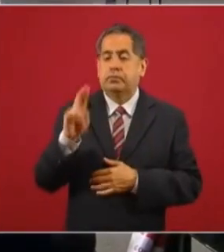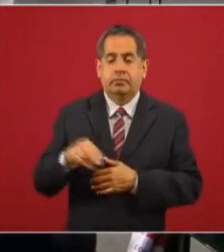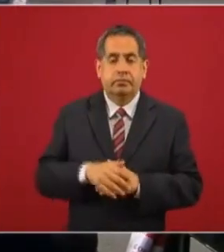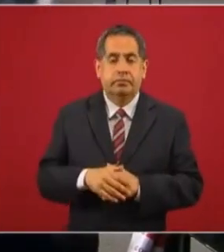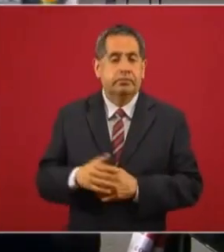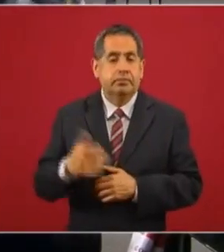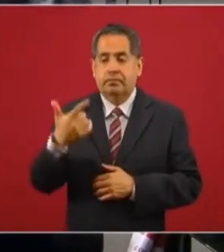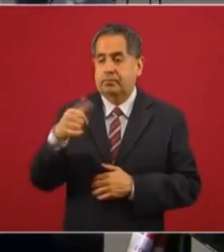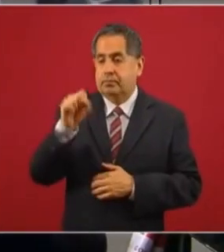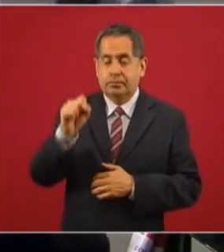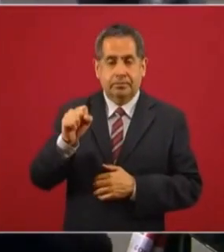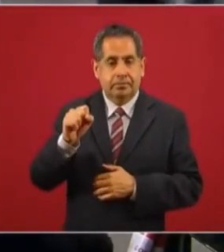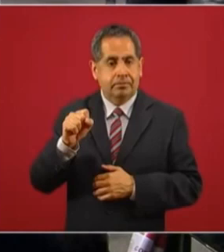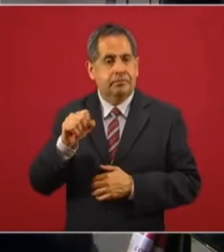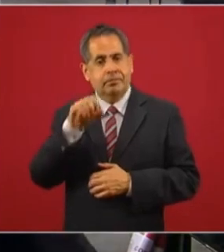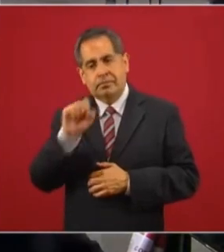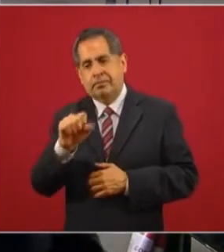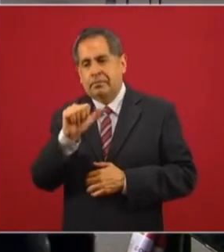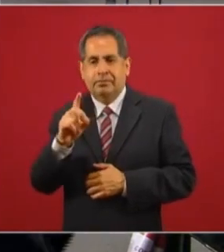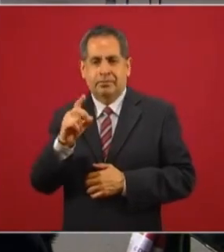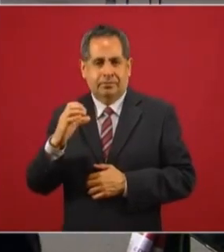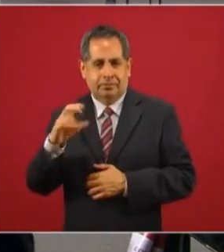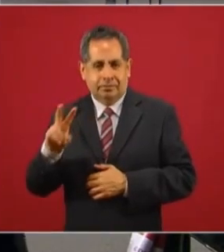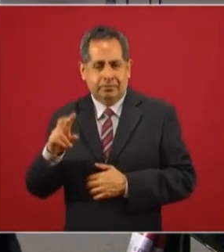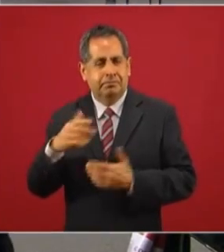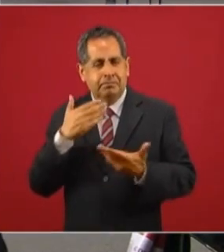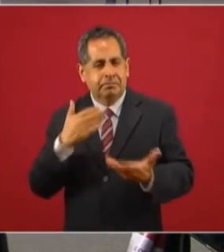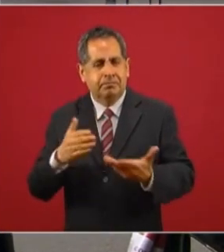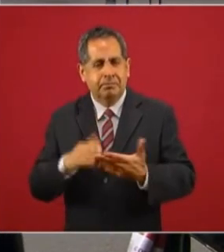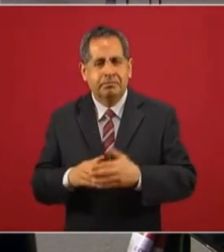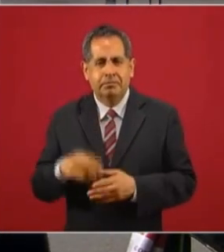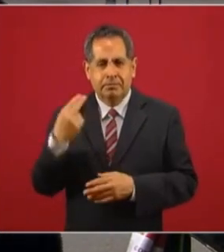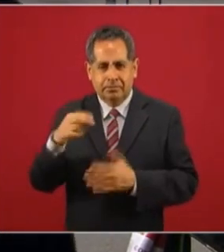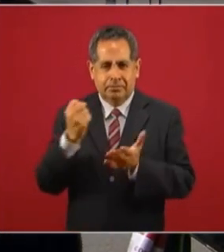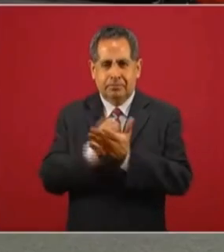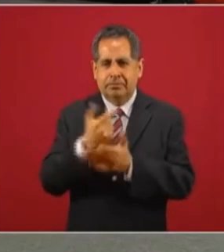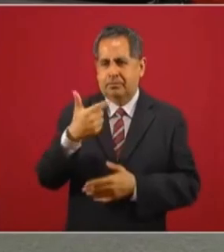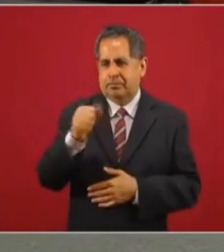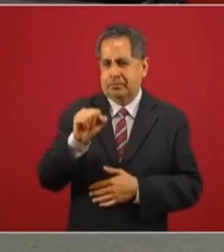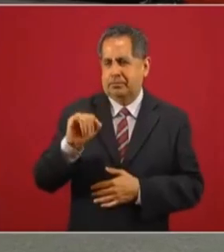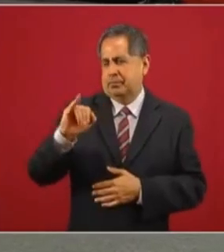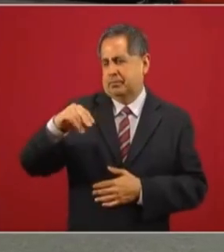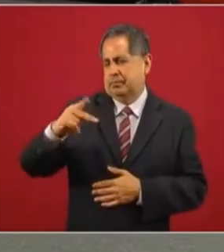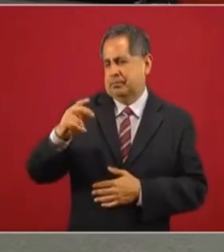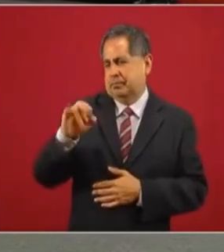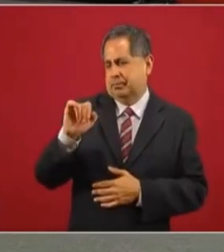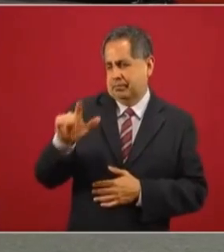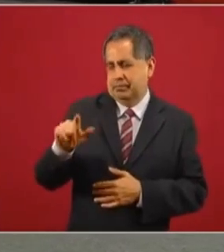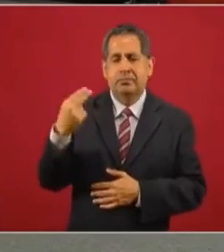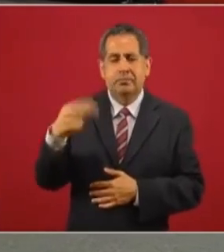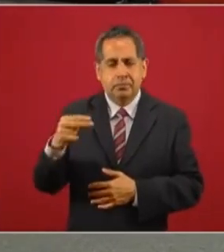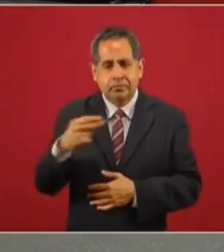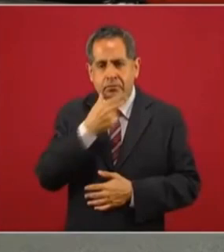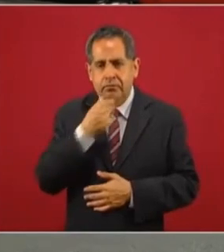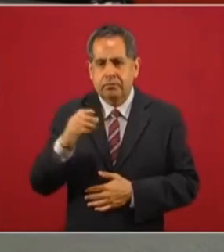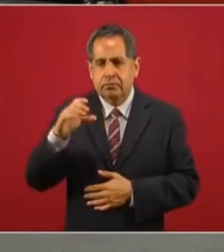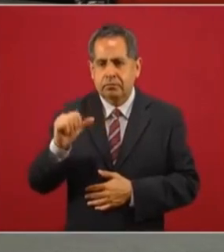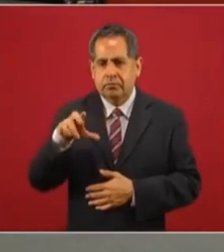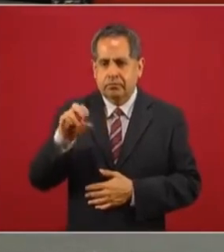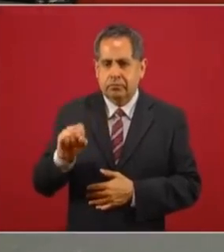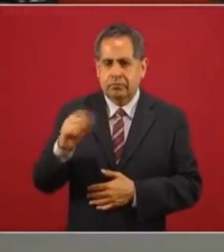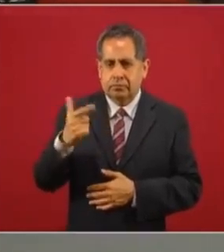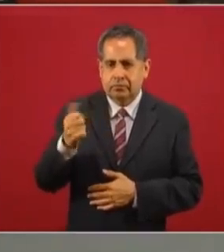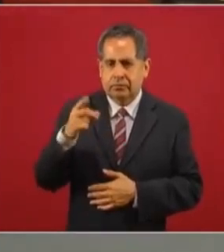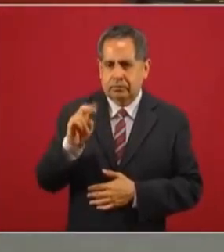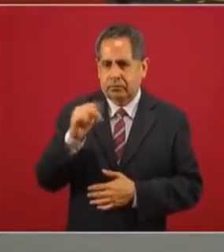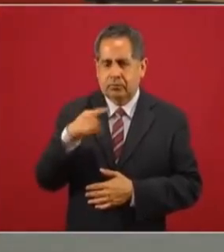Imperial SADCB, se comercializa como Gas Imperial, recibe el licenciado Carlos Garduño